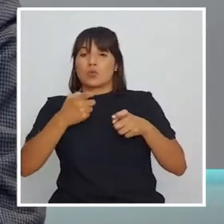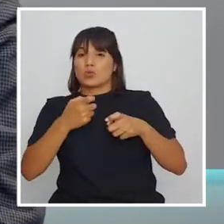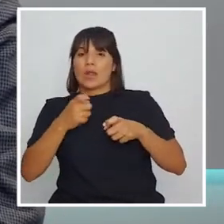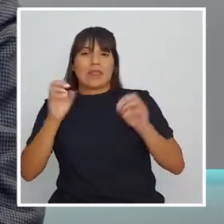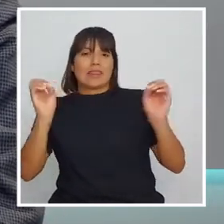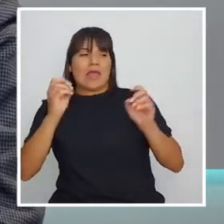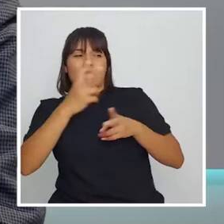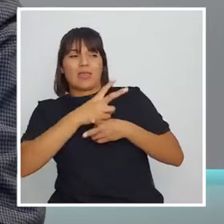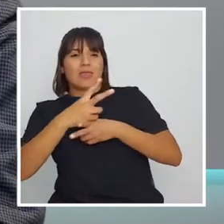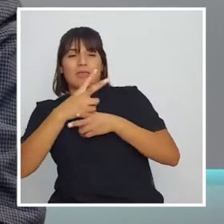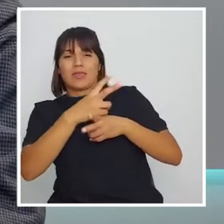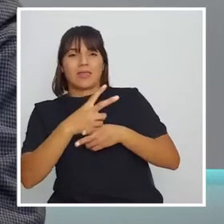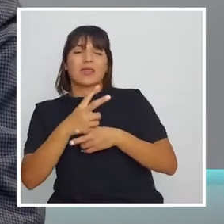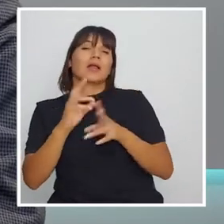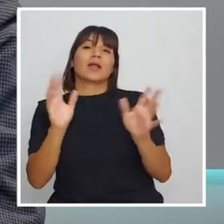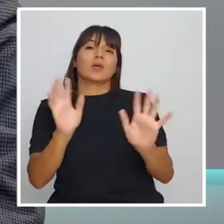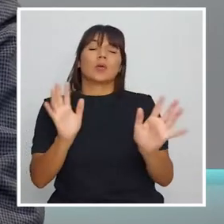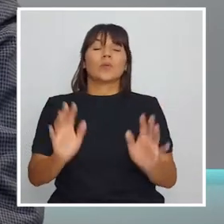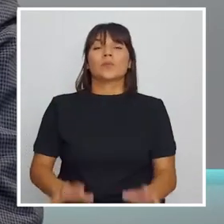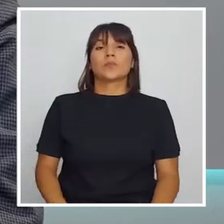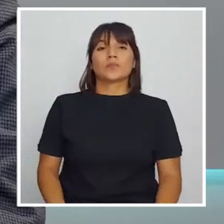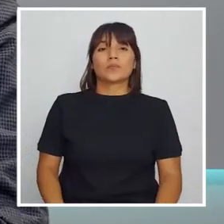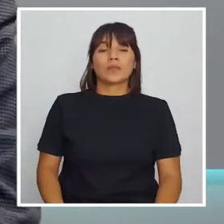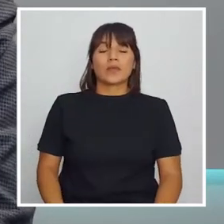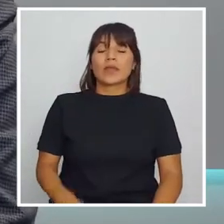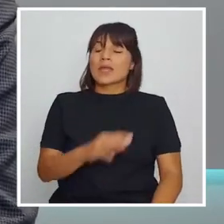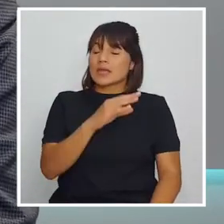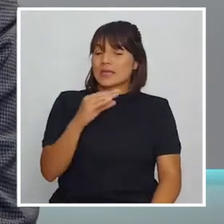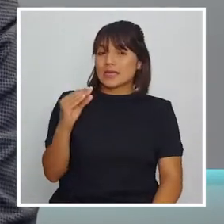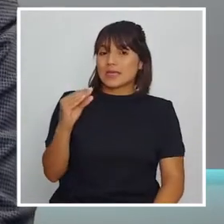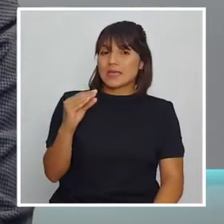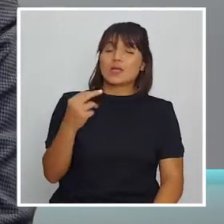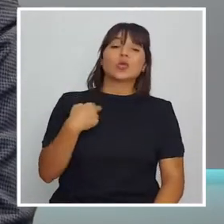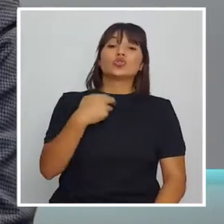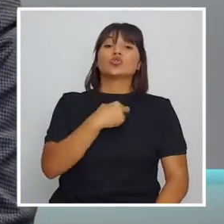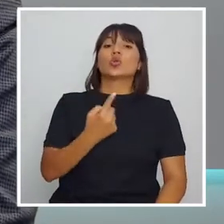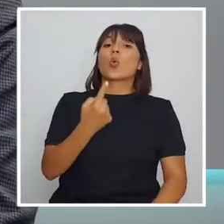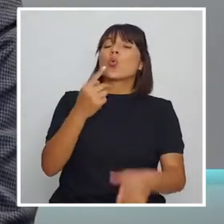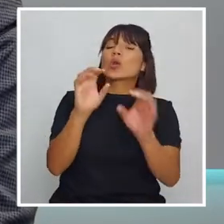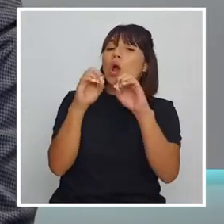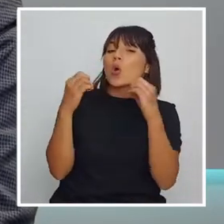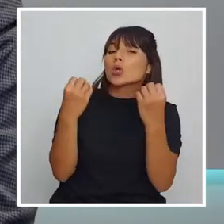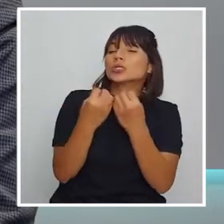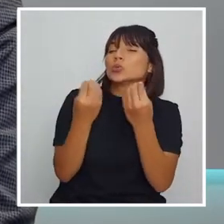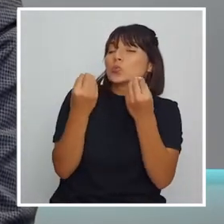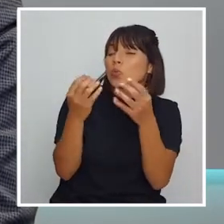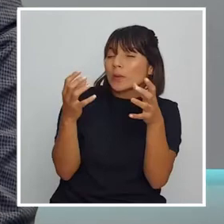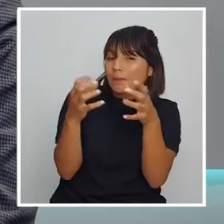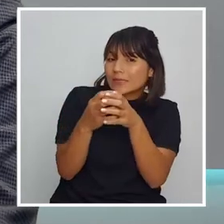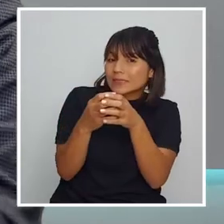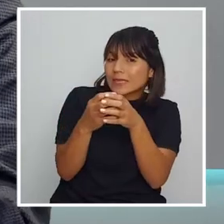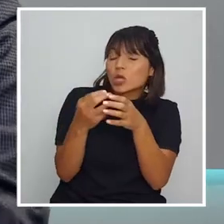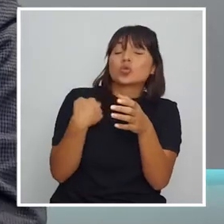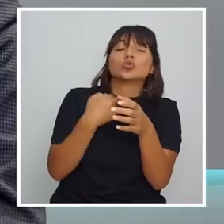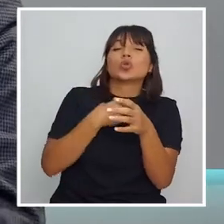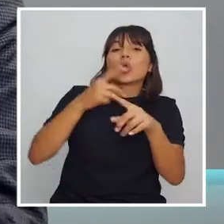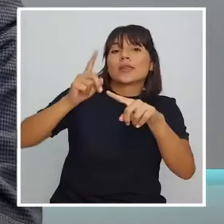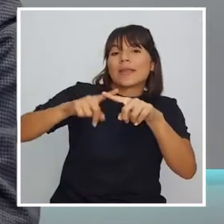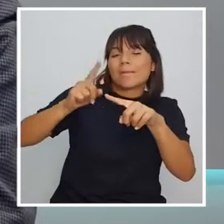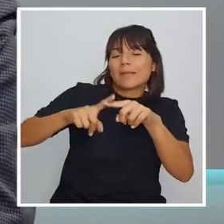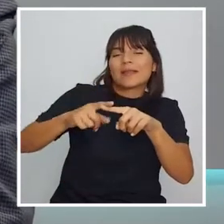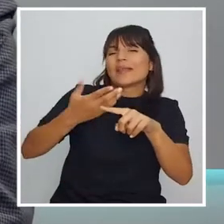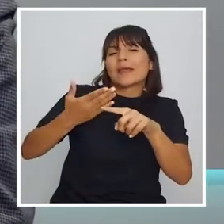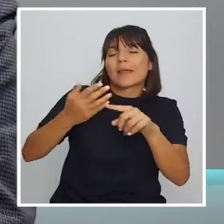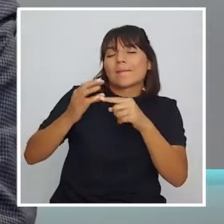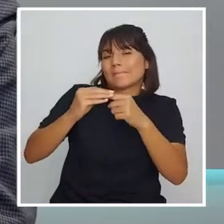de ningún ministerio. Somos una organización muy pequeña que depende fundamentalmente de la tecnología. Nadie tiene